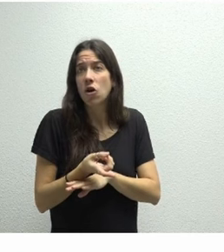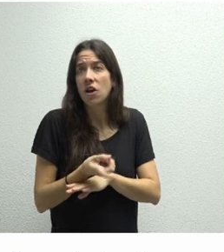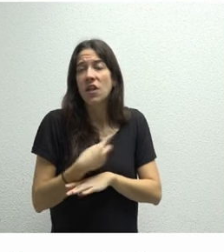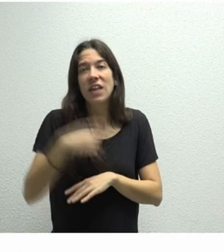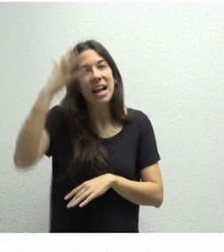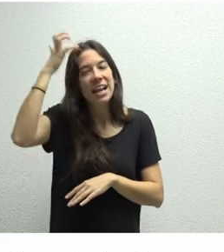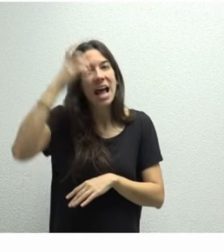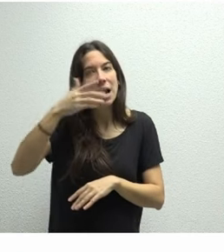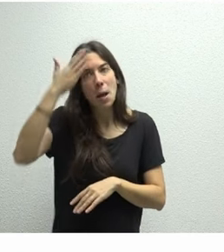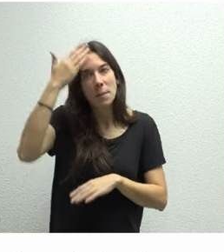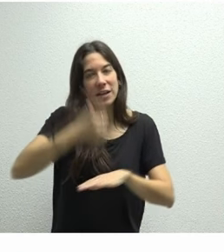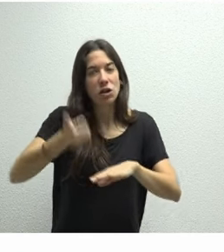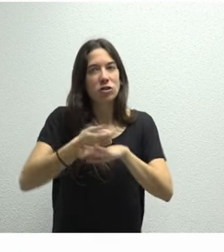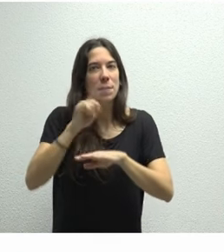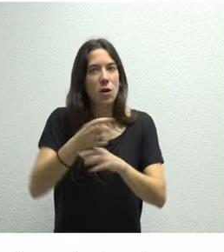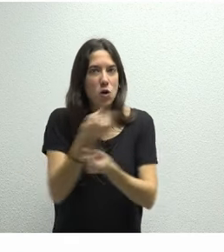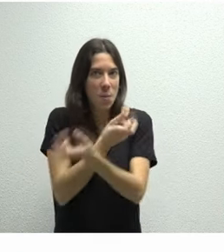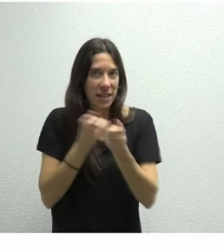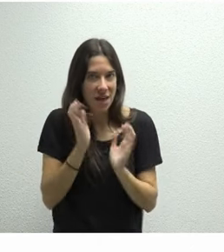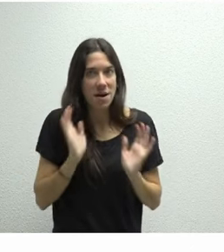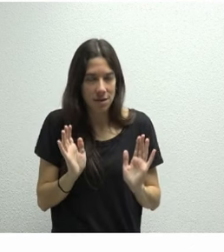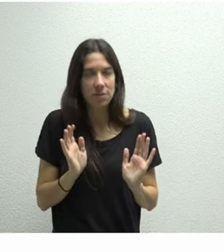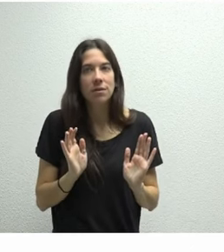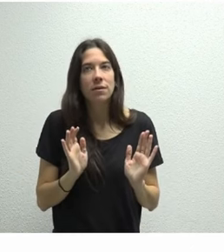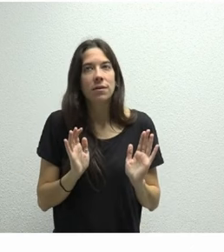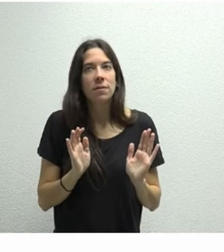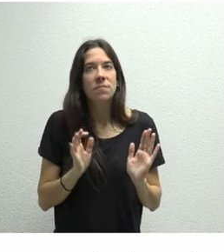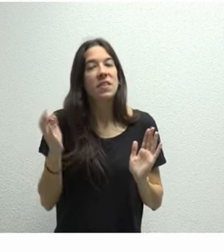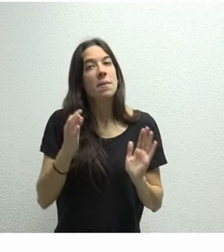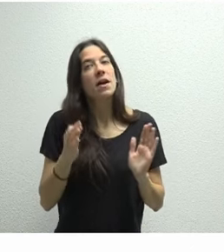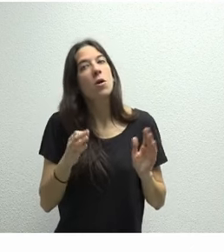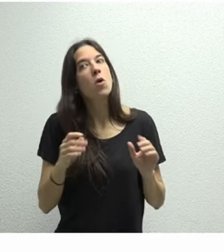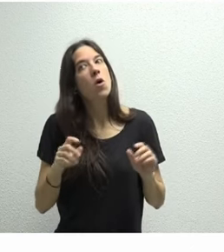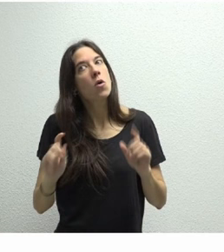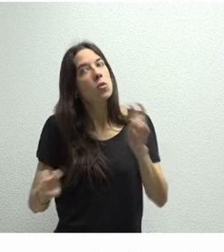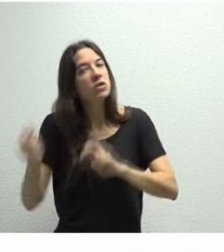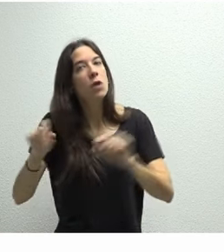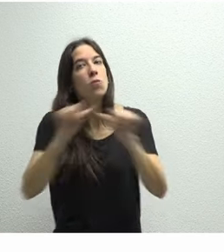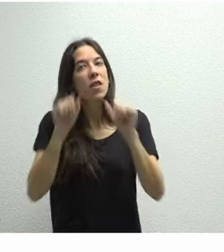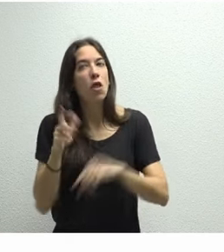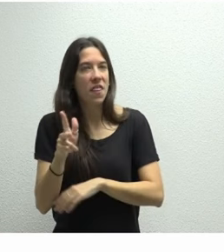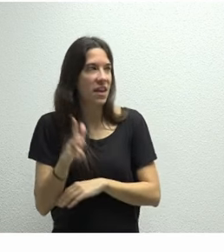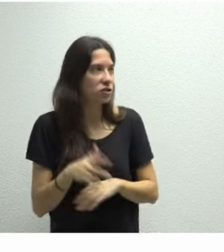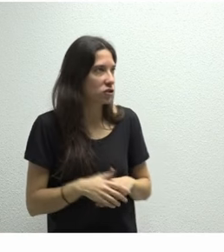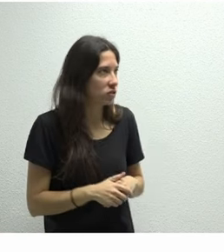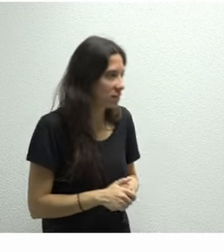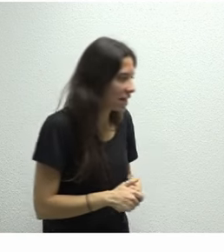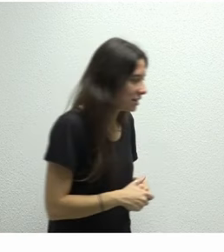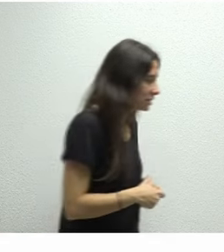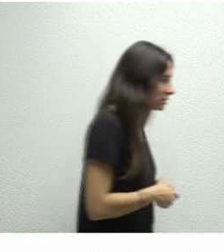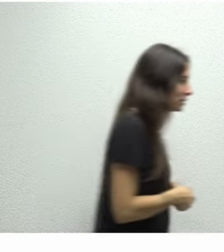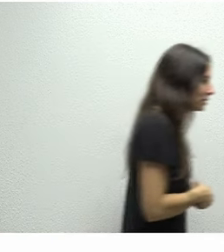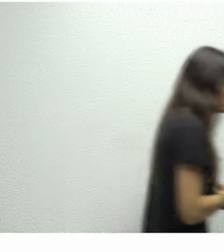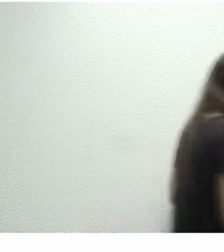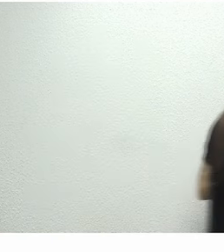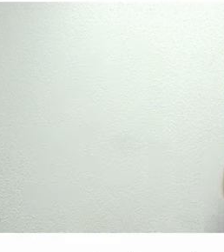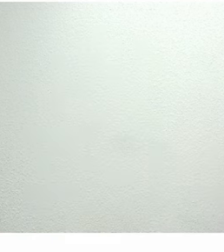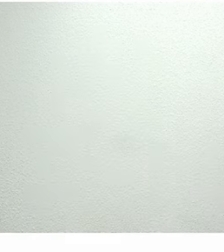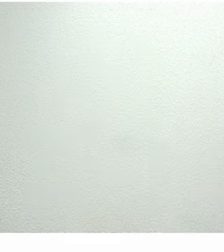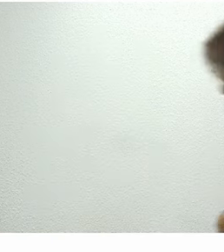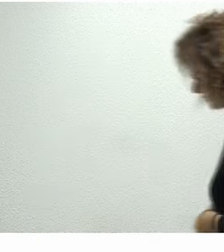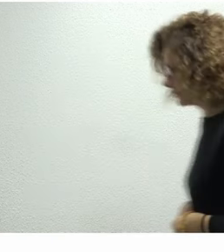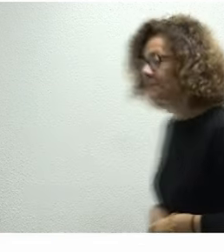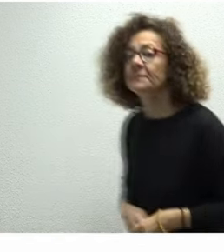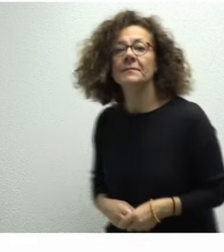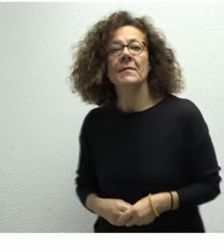patronato lo comentaba no que hay que ir hacia un modelo de derechos y el papel en el papel ponemos muchas cosas pero